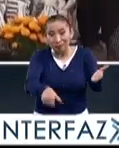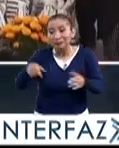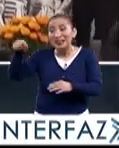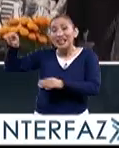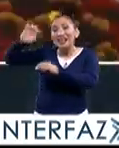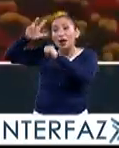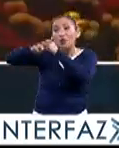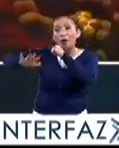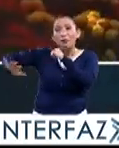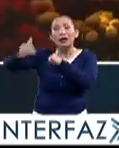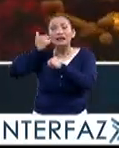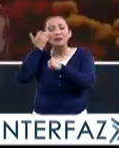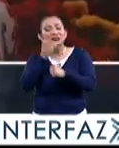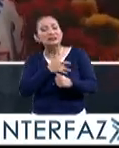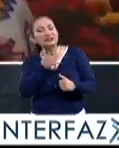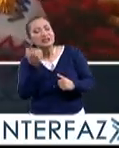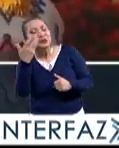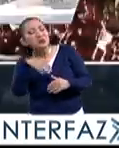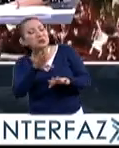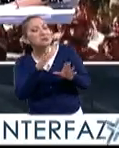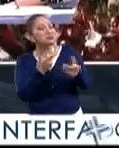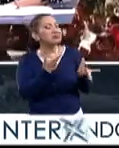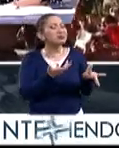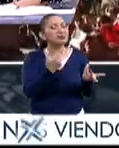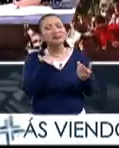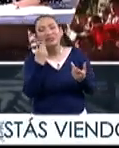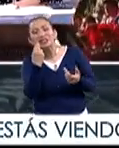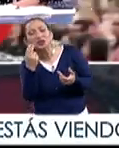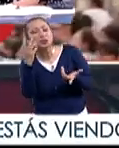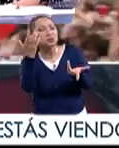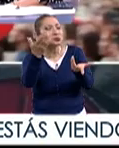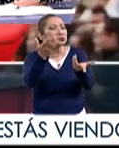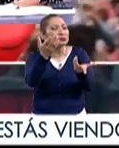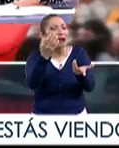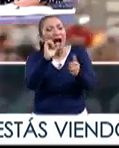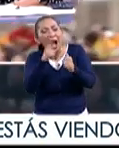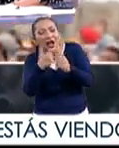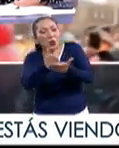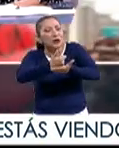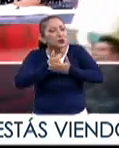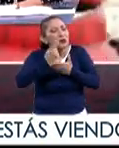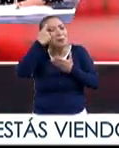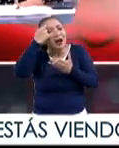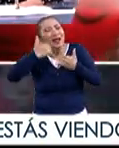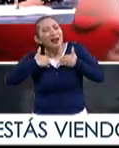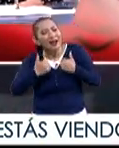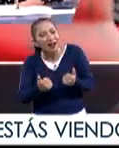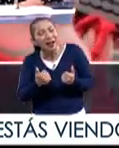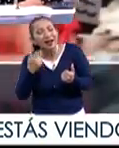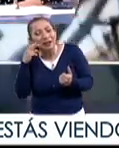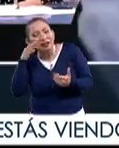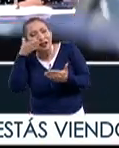mundo europeo la búsqueda de nuevas respuestas culturales, y en esa